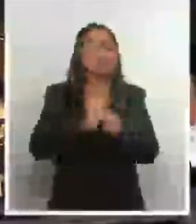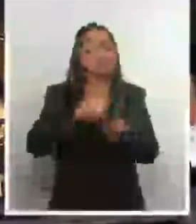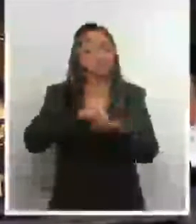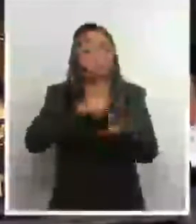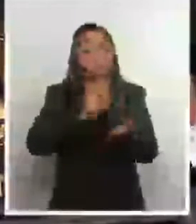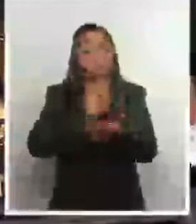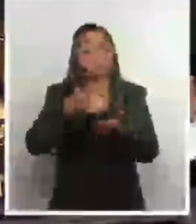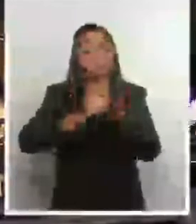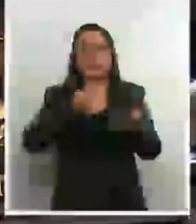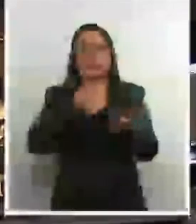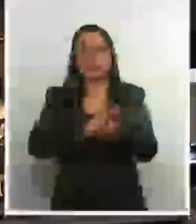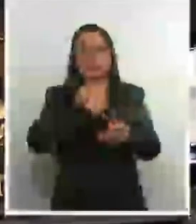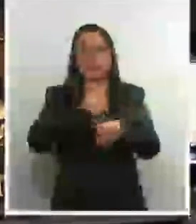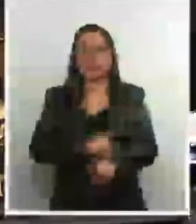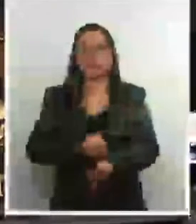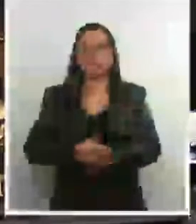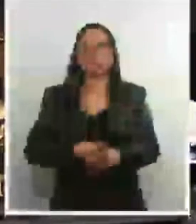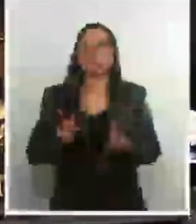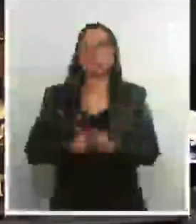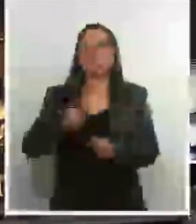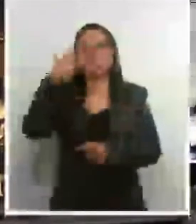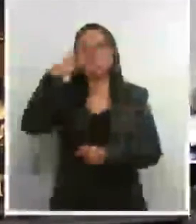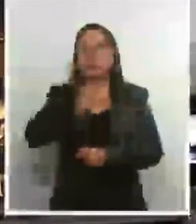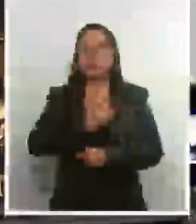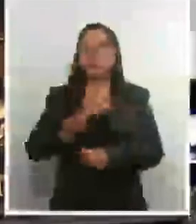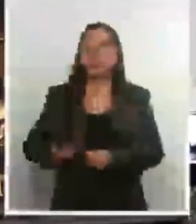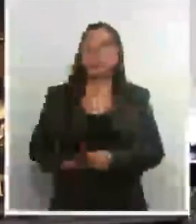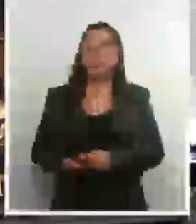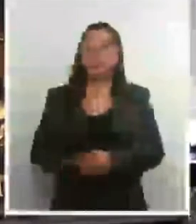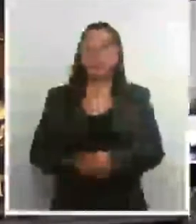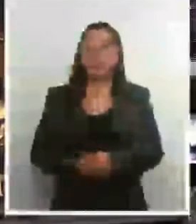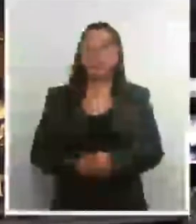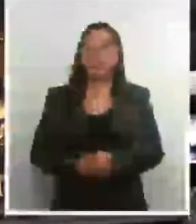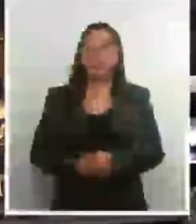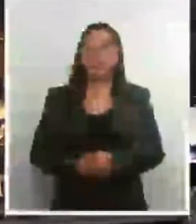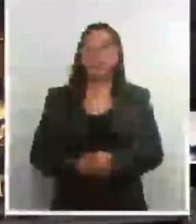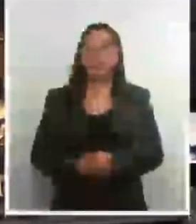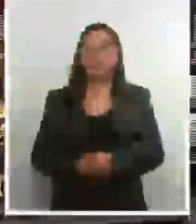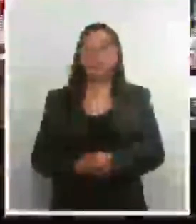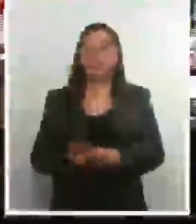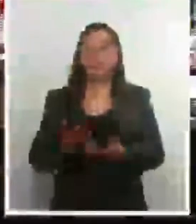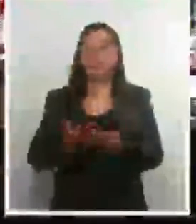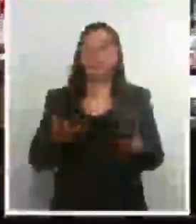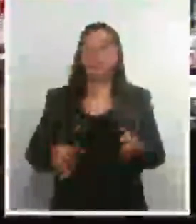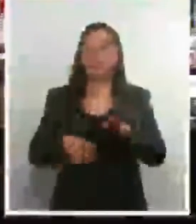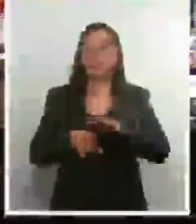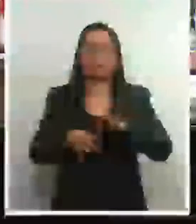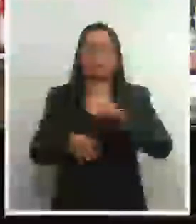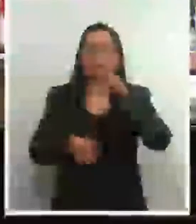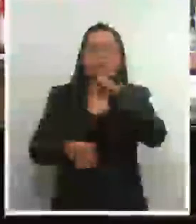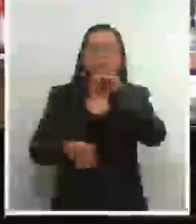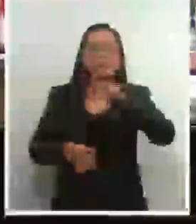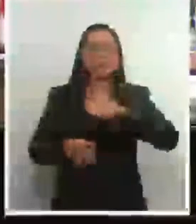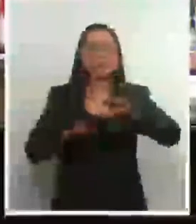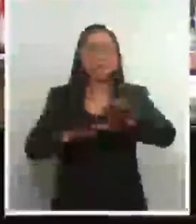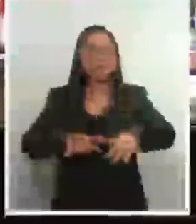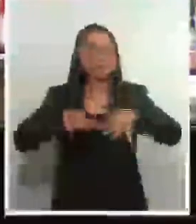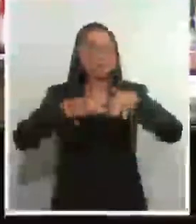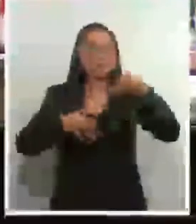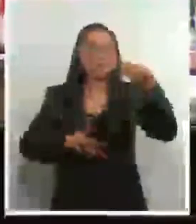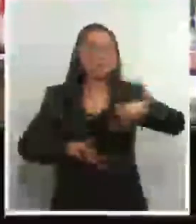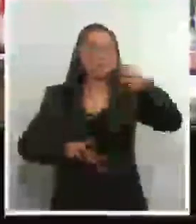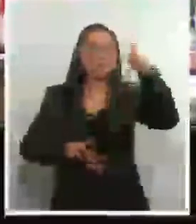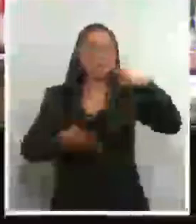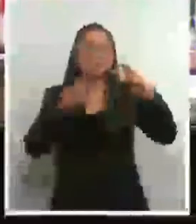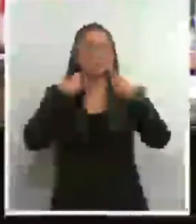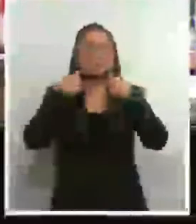con lo que establezca la ley. Es cuanto, señor presidente. Consulte en votación económica a la Asamblea si se